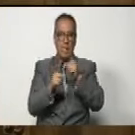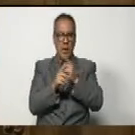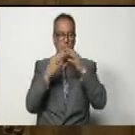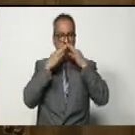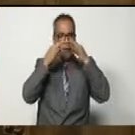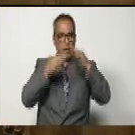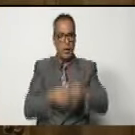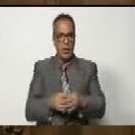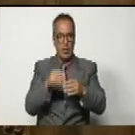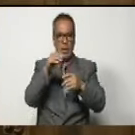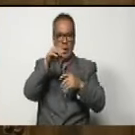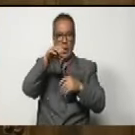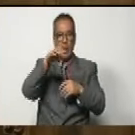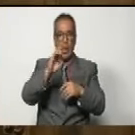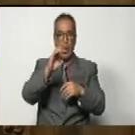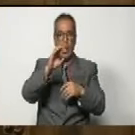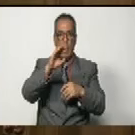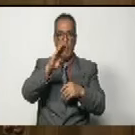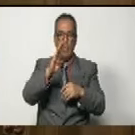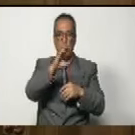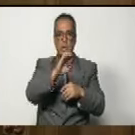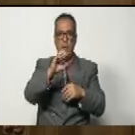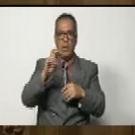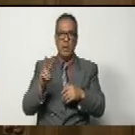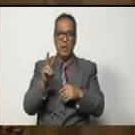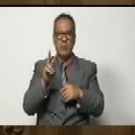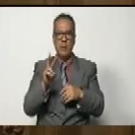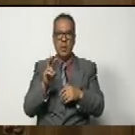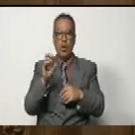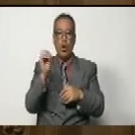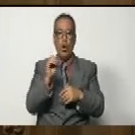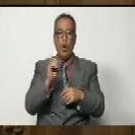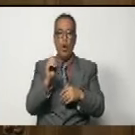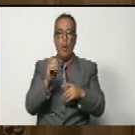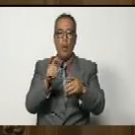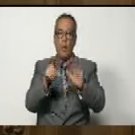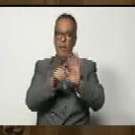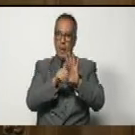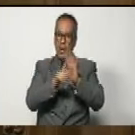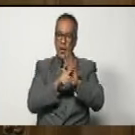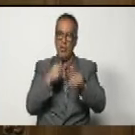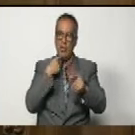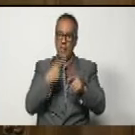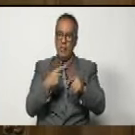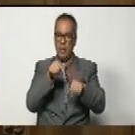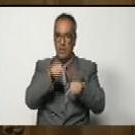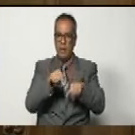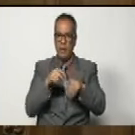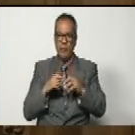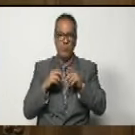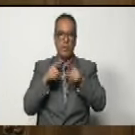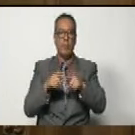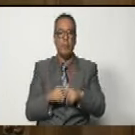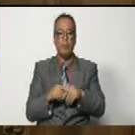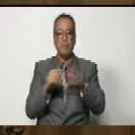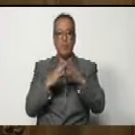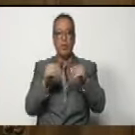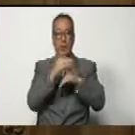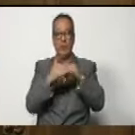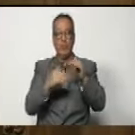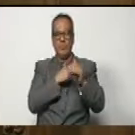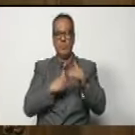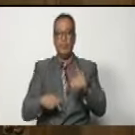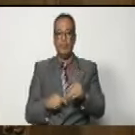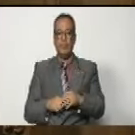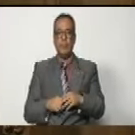oficial de la moneda de mayor valor publicado por el Banco Central de Venezuela o el valor establecido en el reglamento vigente de esta ley. Es todo, ciudadano